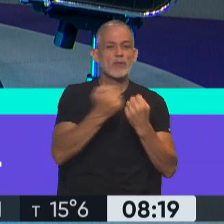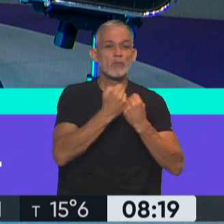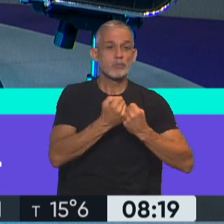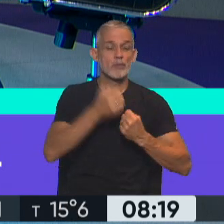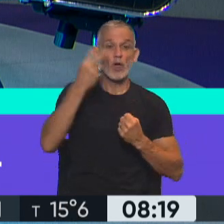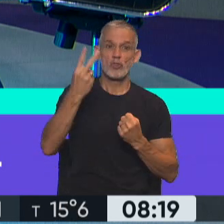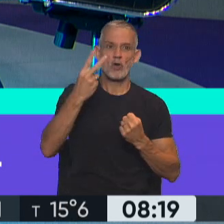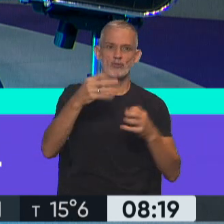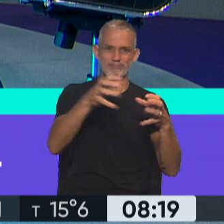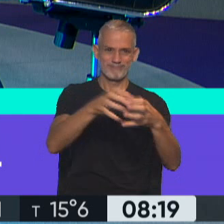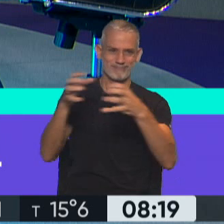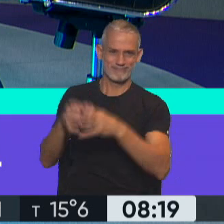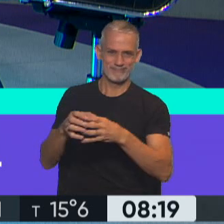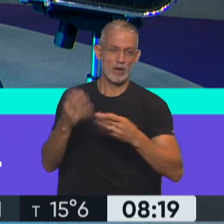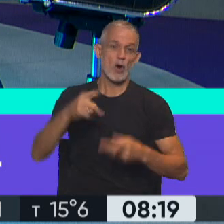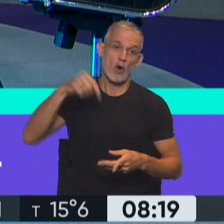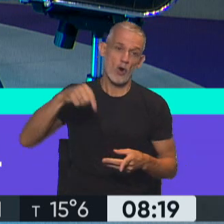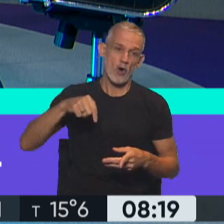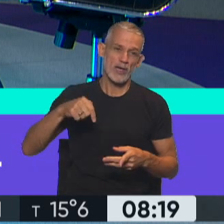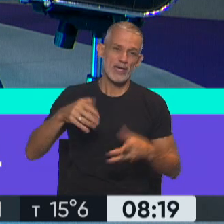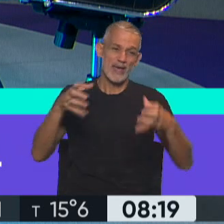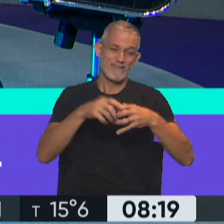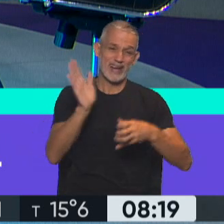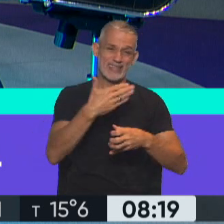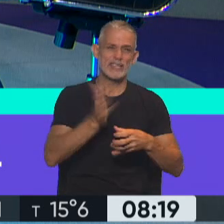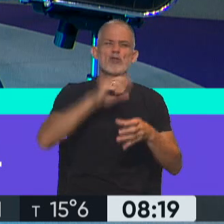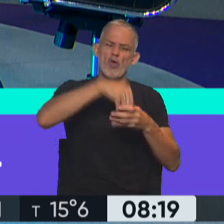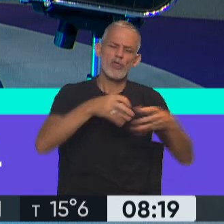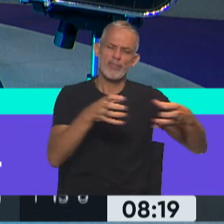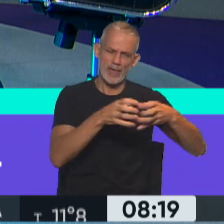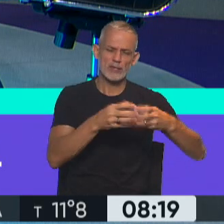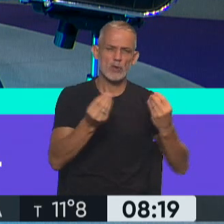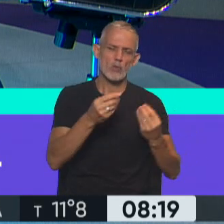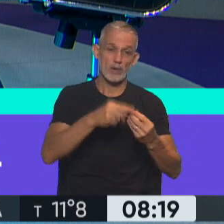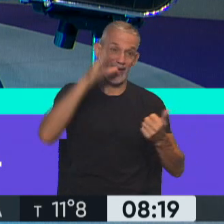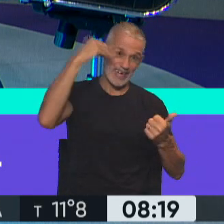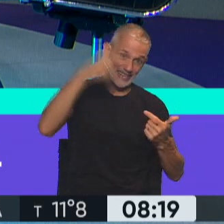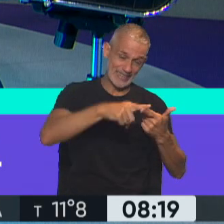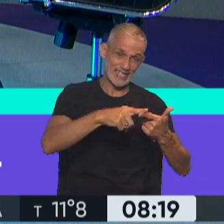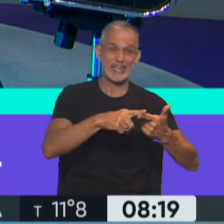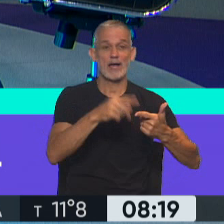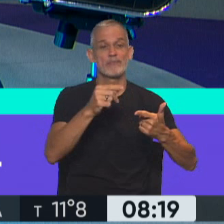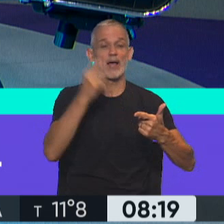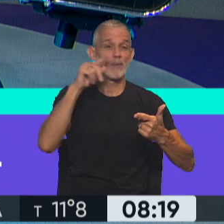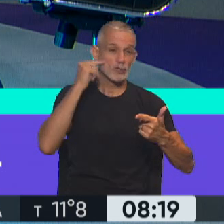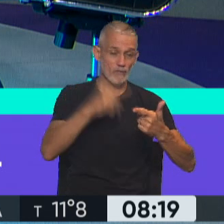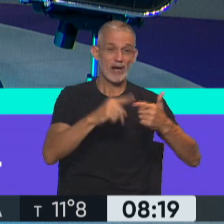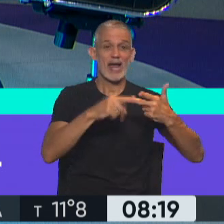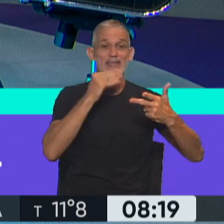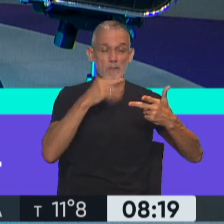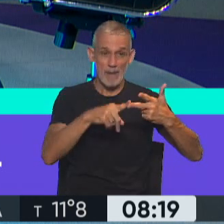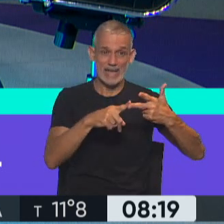dos sectores más importantes que hoy tiene Frente de Todos, puertas hacia adentro, que es con Cristina Fernández de Kirchner, Alberto Fernández, Sergio